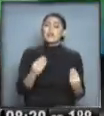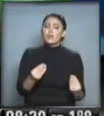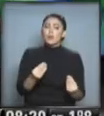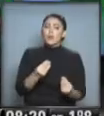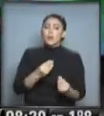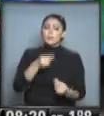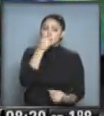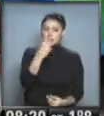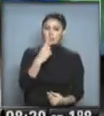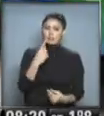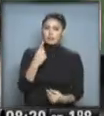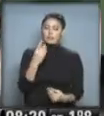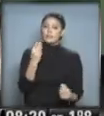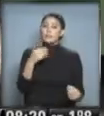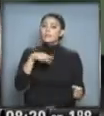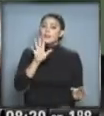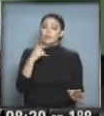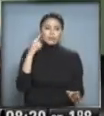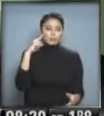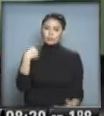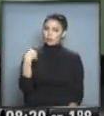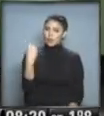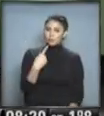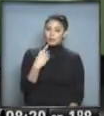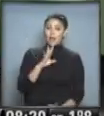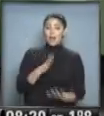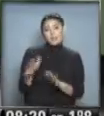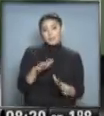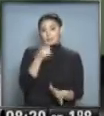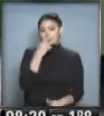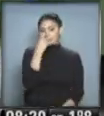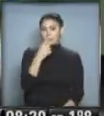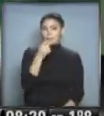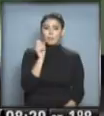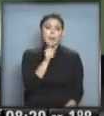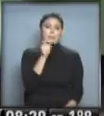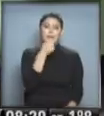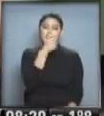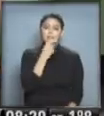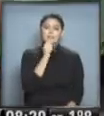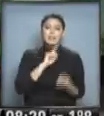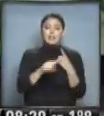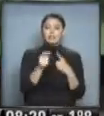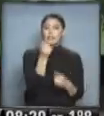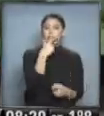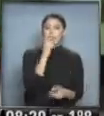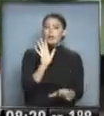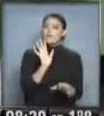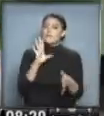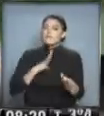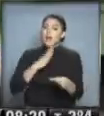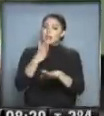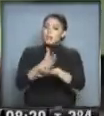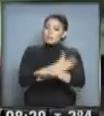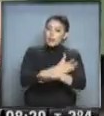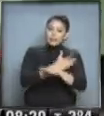pero sobre todo vamos muy rap en muchos casos a la medicación cuando en realidad no se analizan las